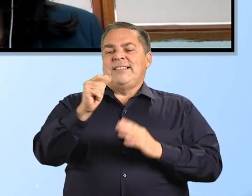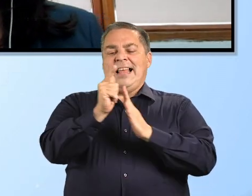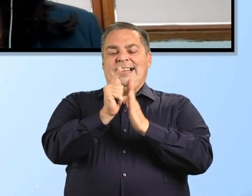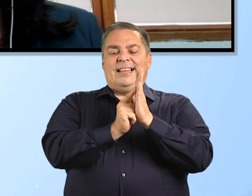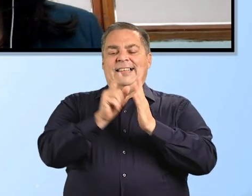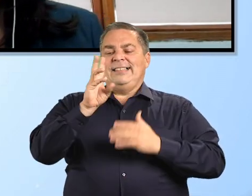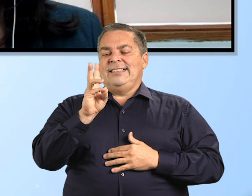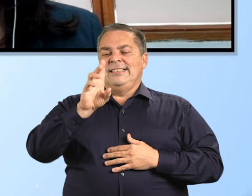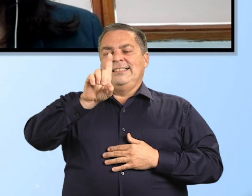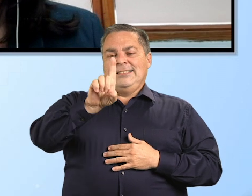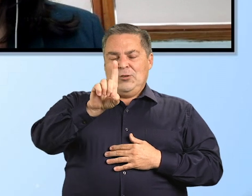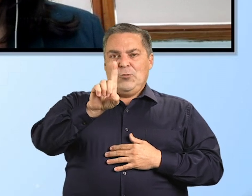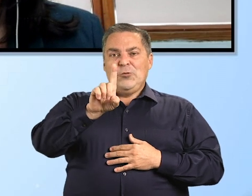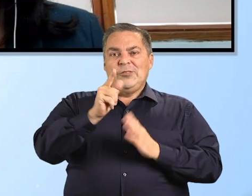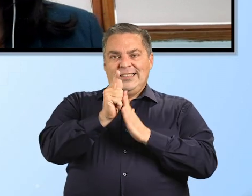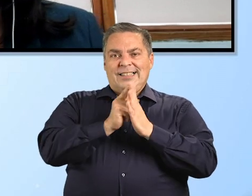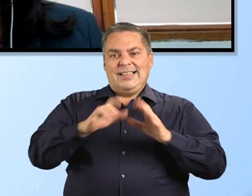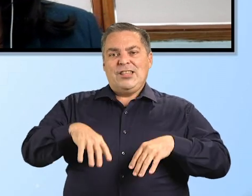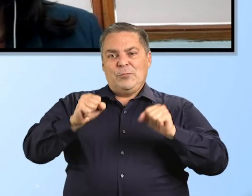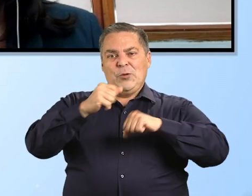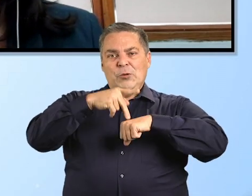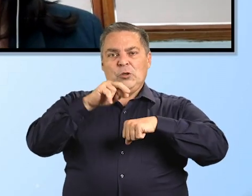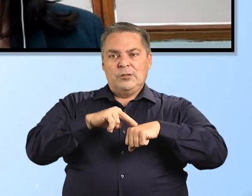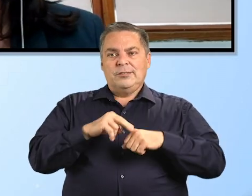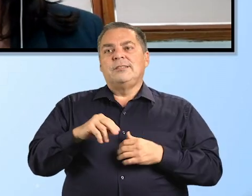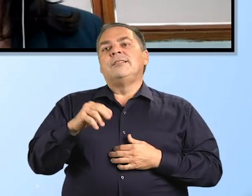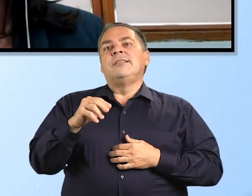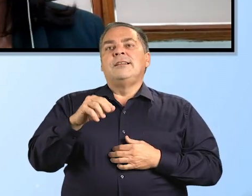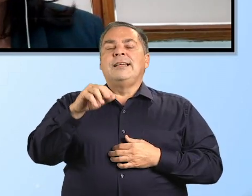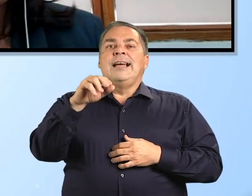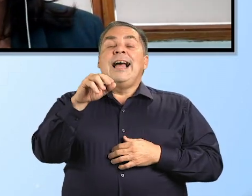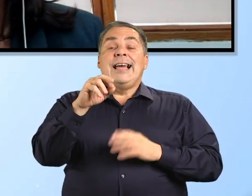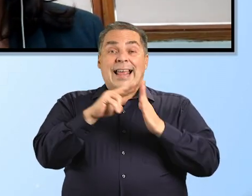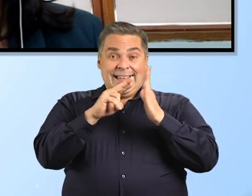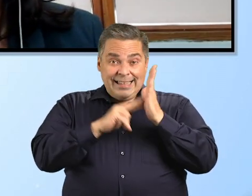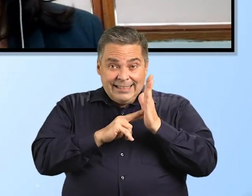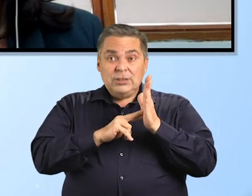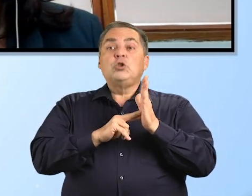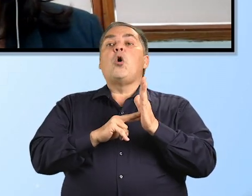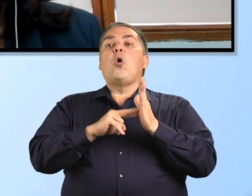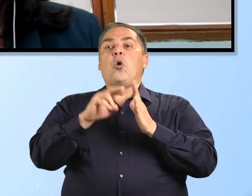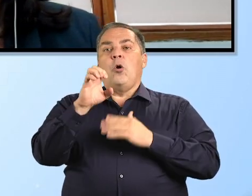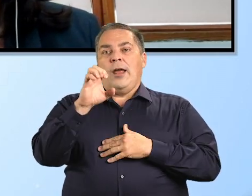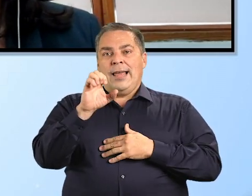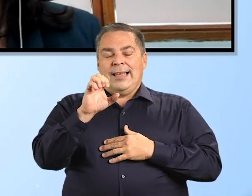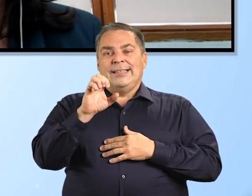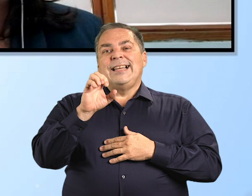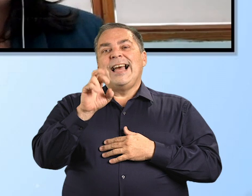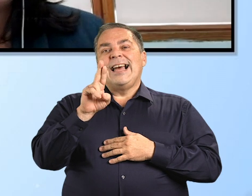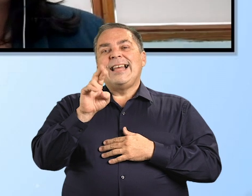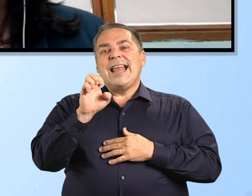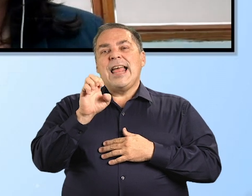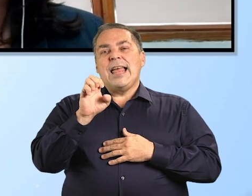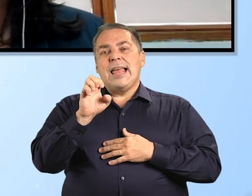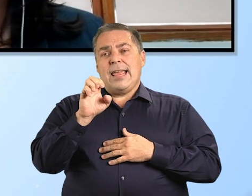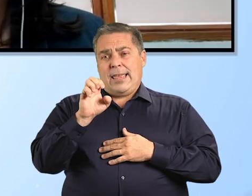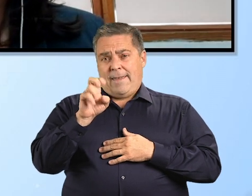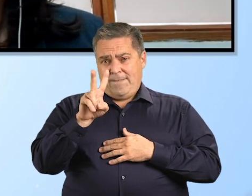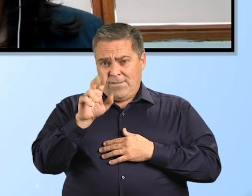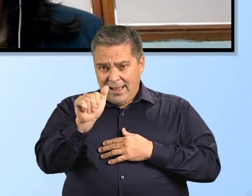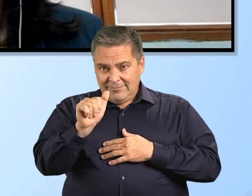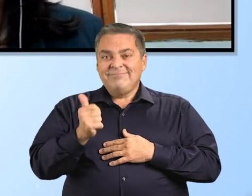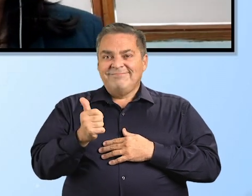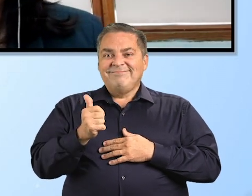de la ley 61, ley de adopción en Puerto Rico, existe el registro estatal voluntario de adopción, mejor conocido como REVA. Este es el